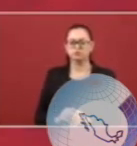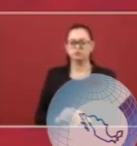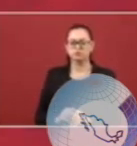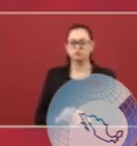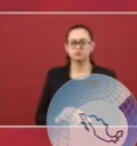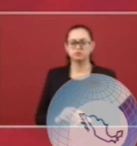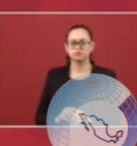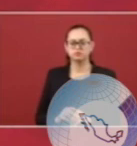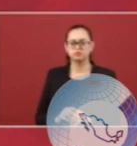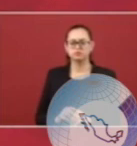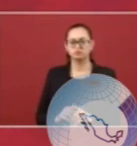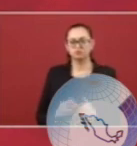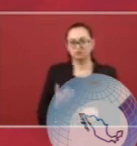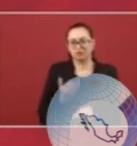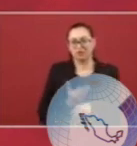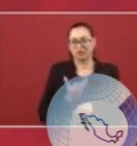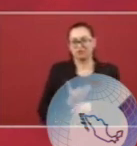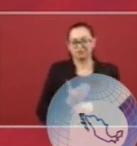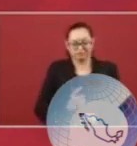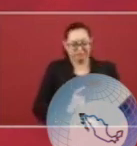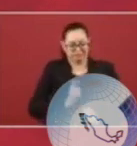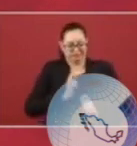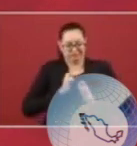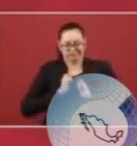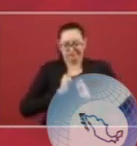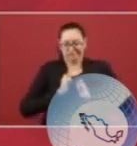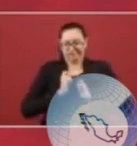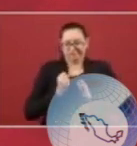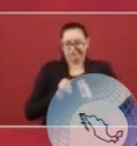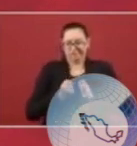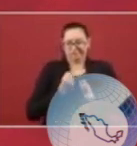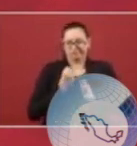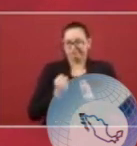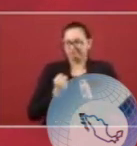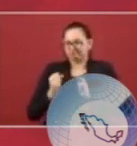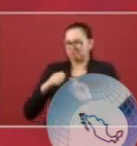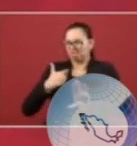y el poder para cometer injusticias